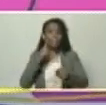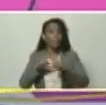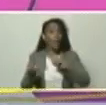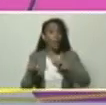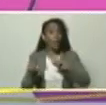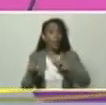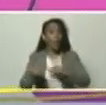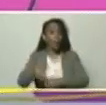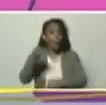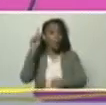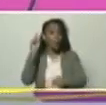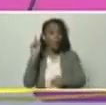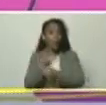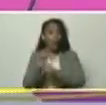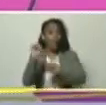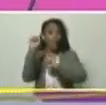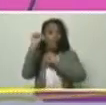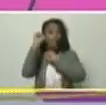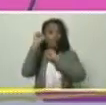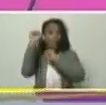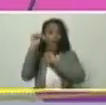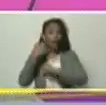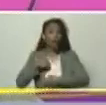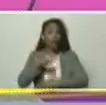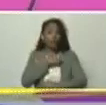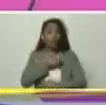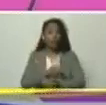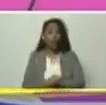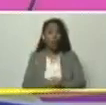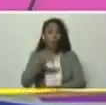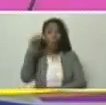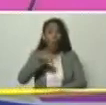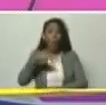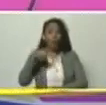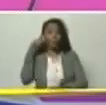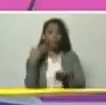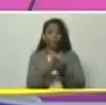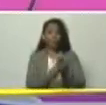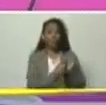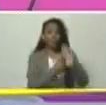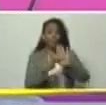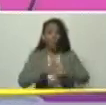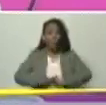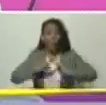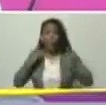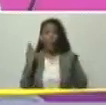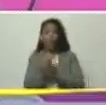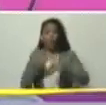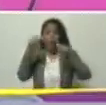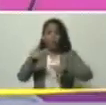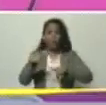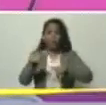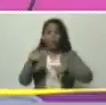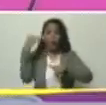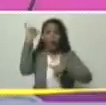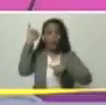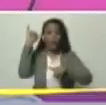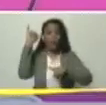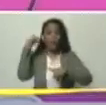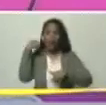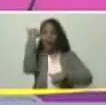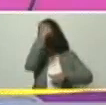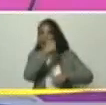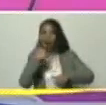la única victoria que nosotros hoy mostramos al mundo, aquí están su